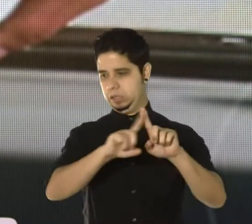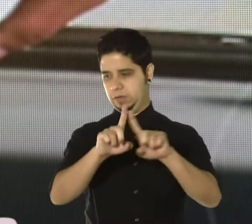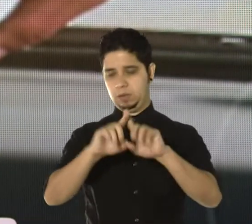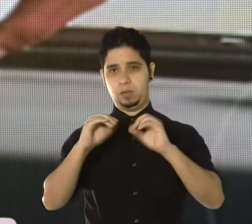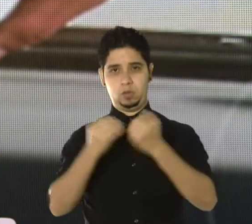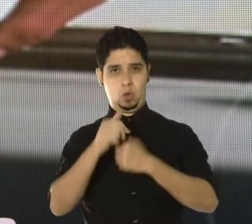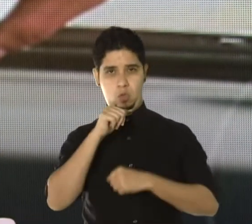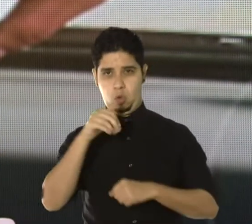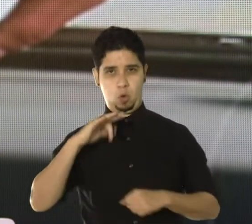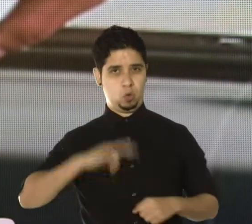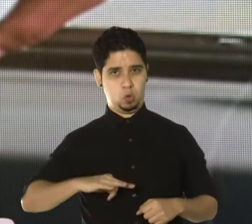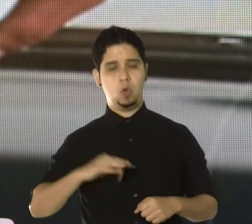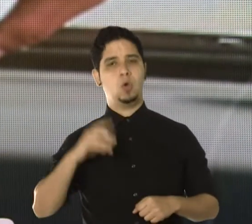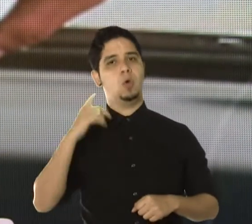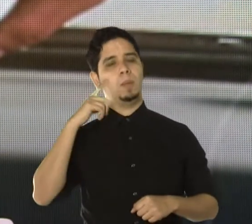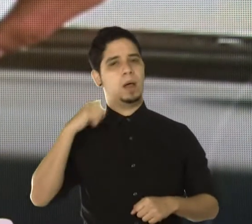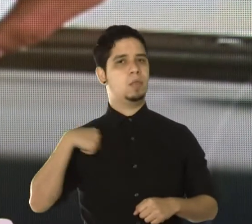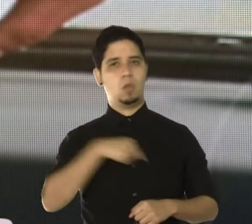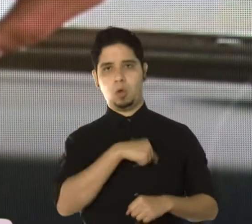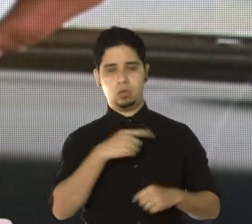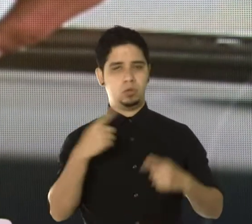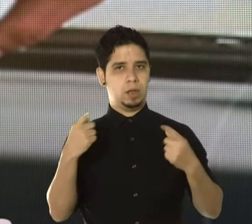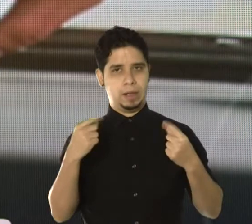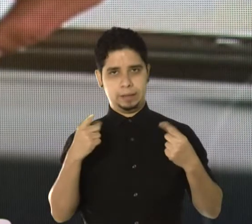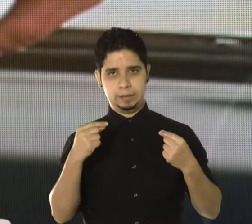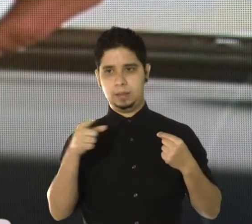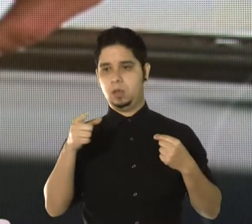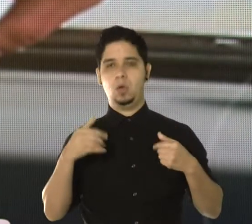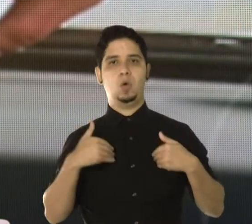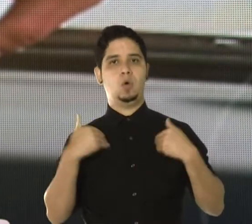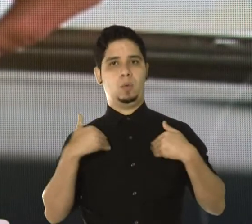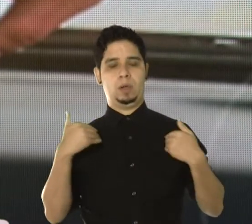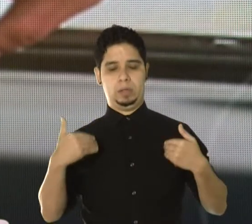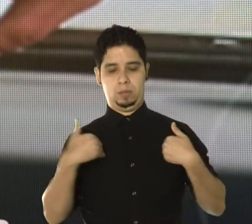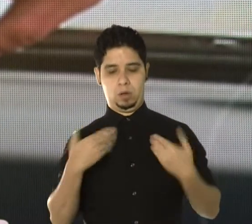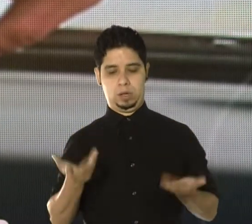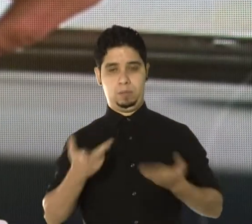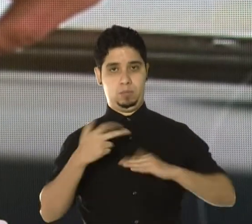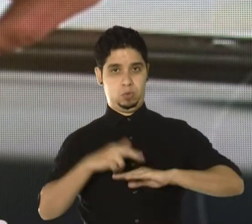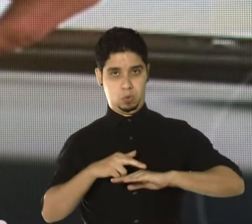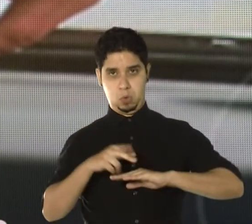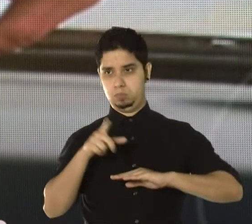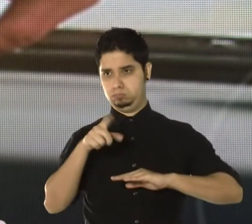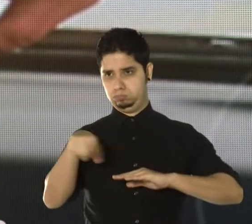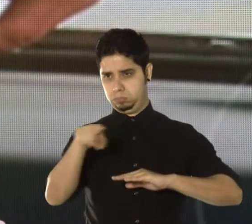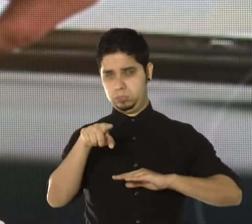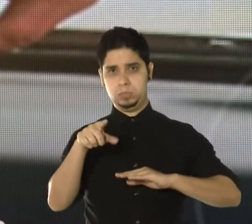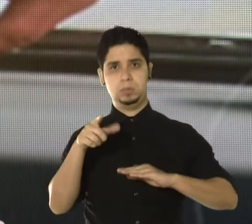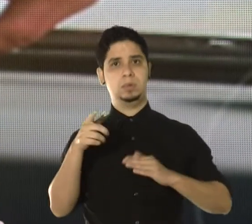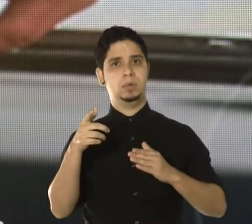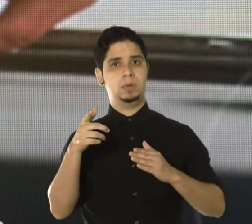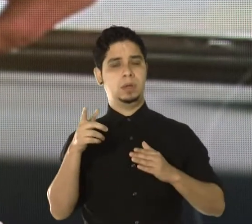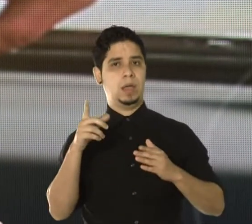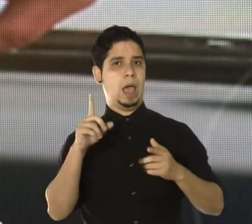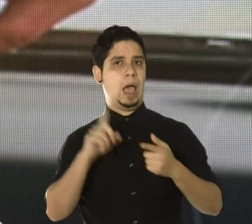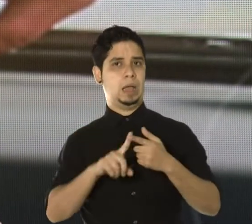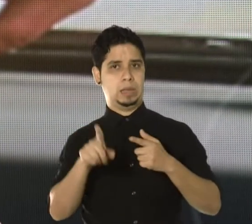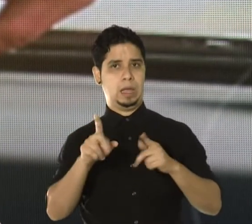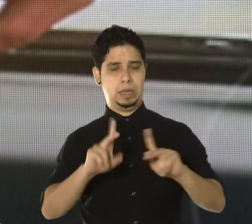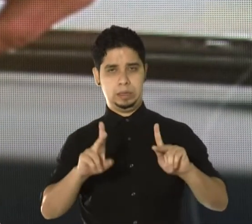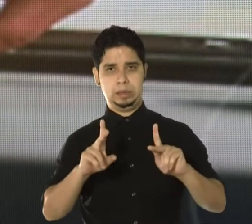sin fines de lucro para poder capacitar a los jóvenes que tenemos aquí en Puerto Rico, jóvenes y hasta adolescentes,